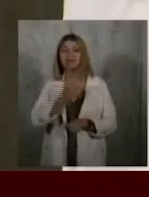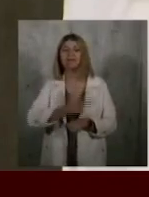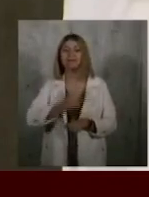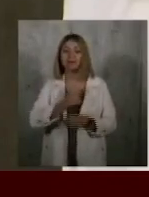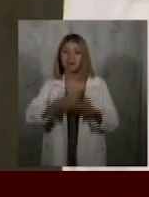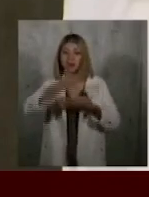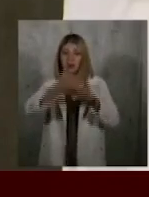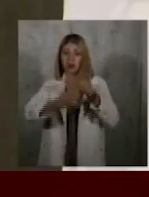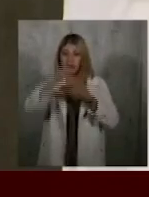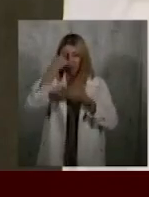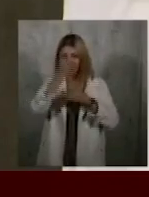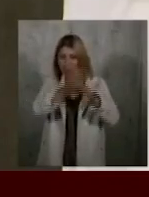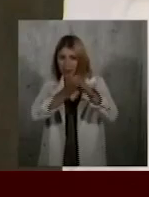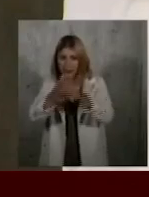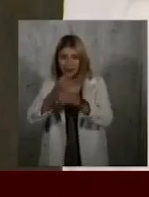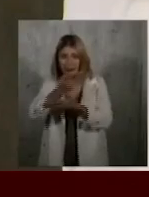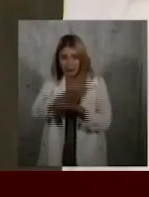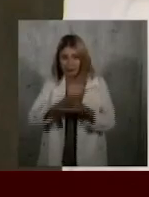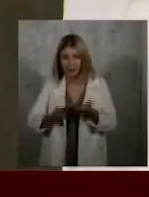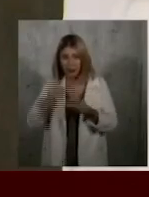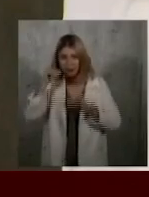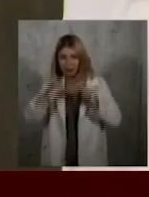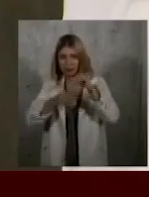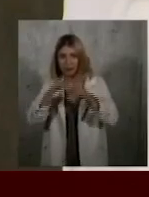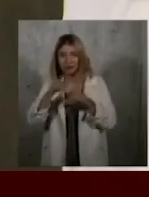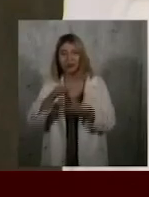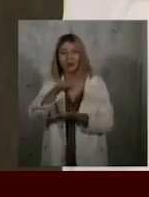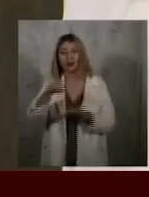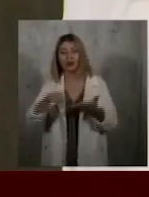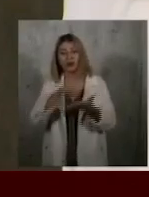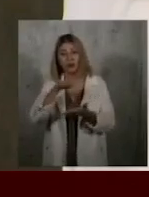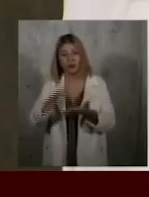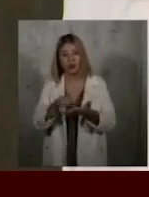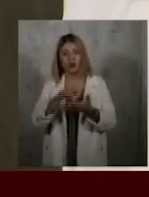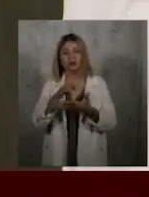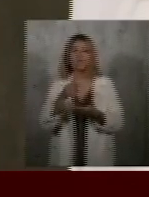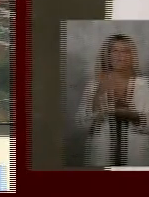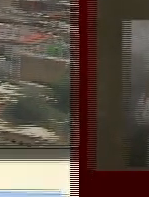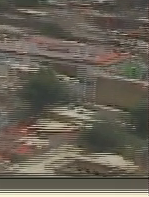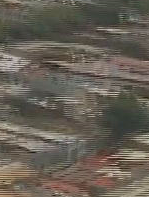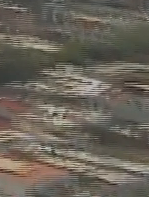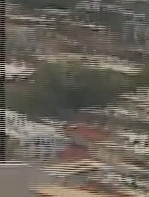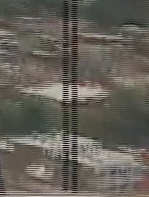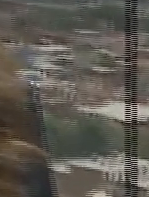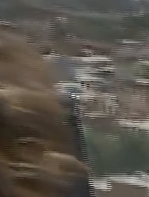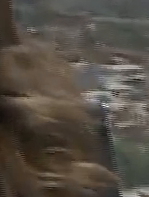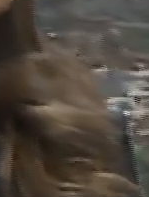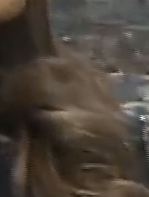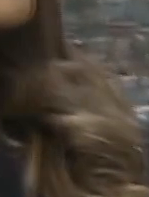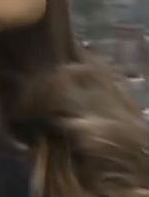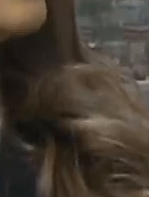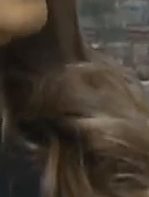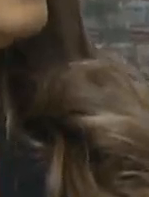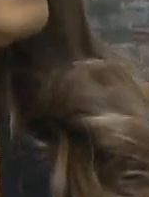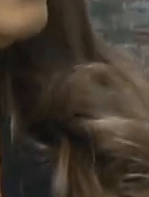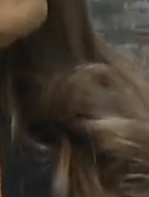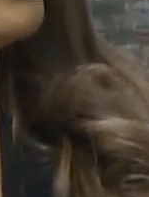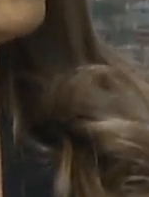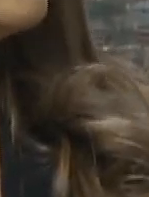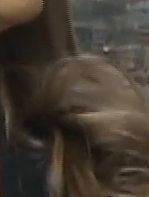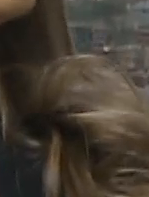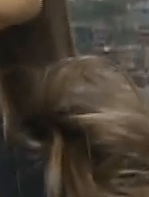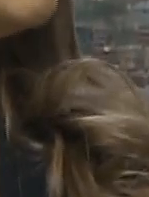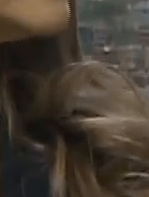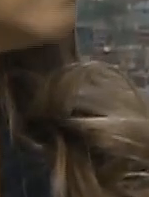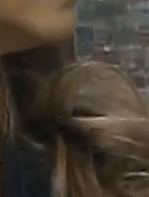Ahorita estamos, por ejemplo, en la carrera de medicina y las ingenierías, que son las más demandadas, pues dos grupos de 40 estudiantes. Y